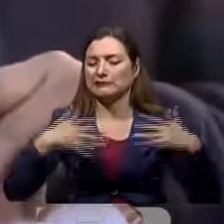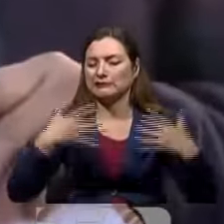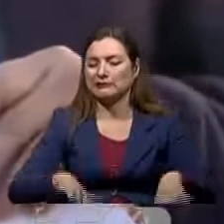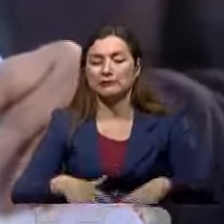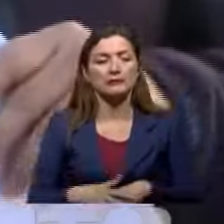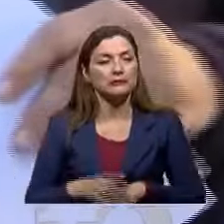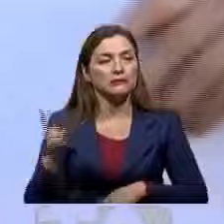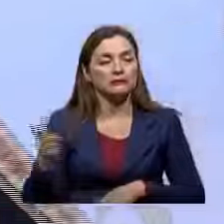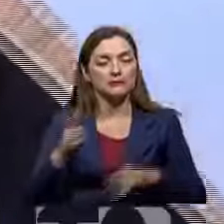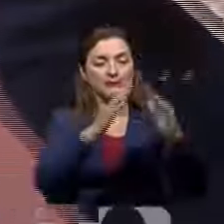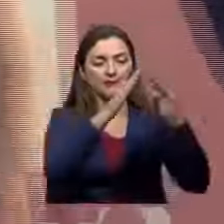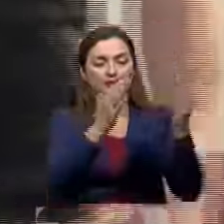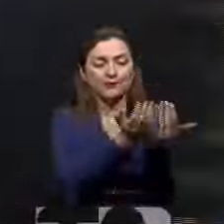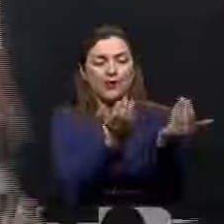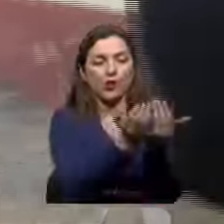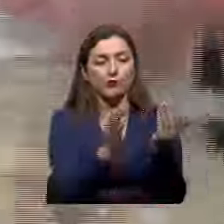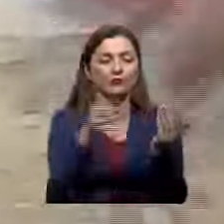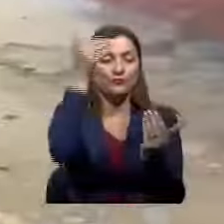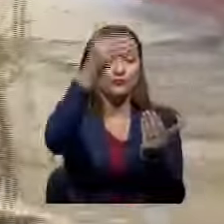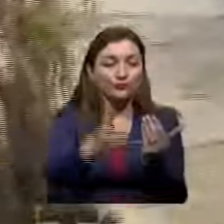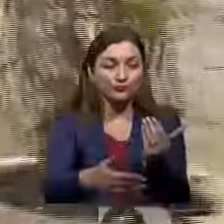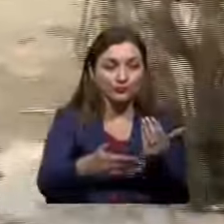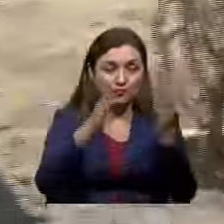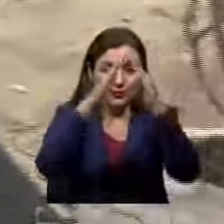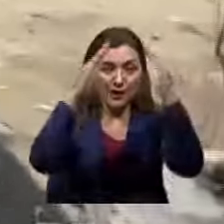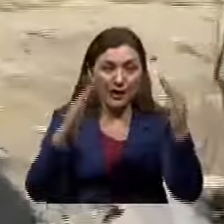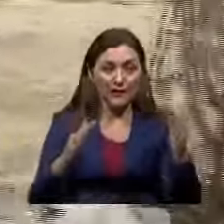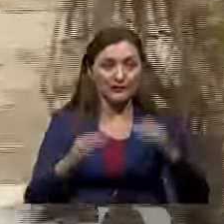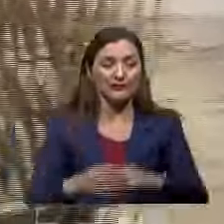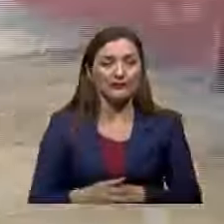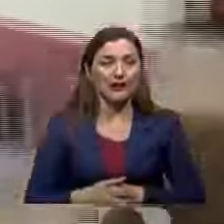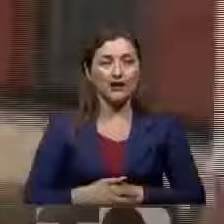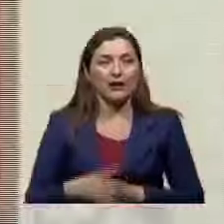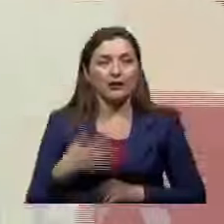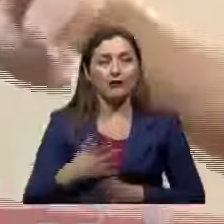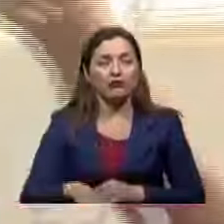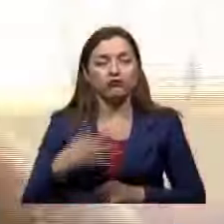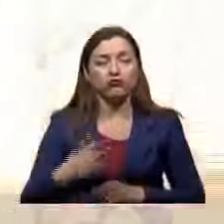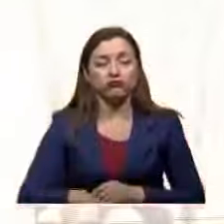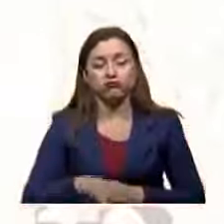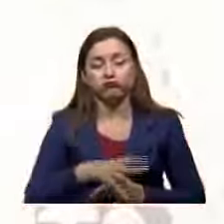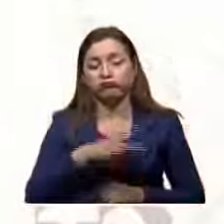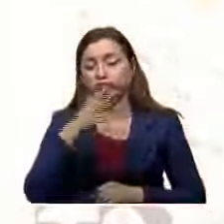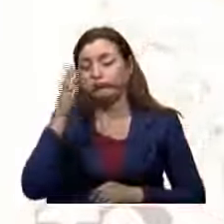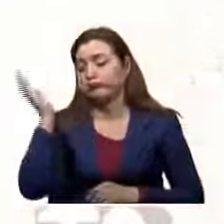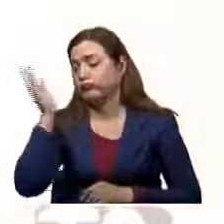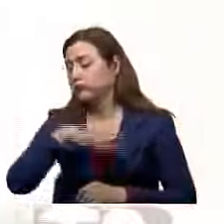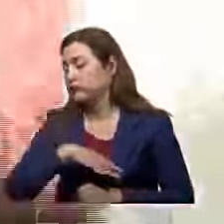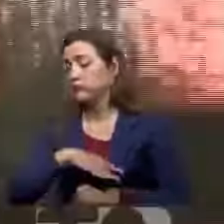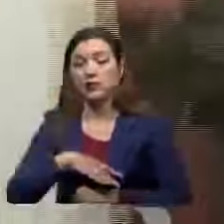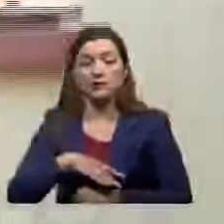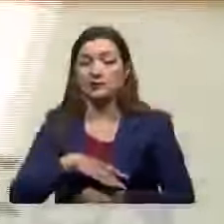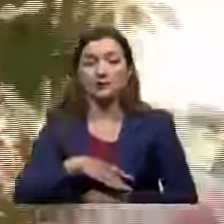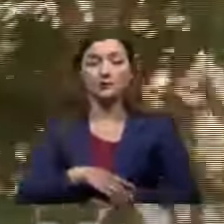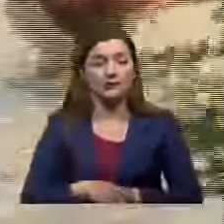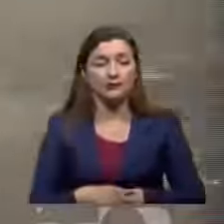de que este contenedor esté ubicado frente a las viviendas, y es que no se imaginan el tremendo mal olor que sale